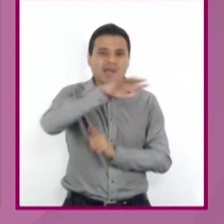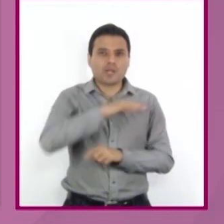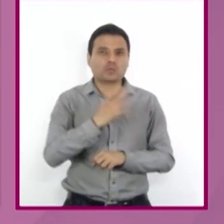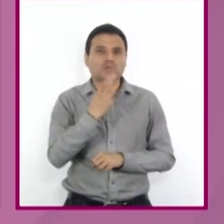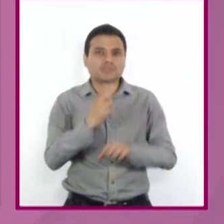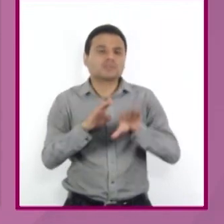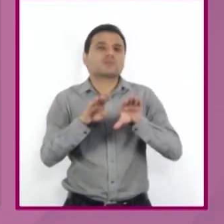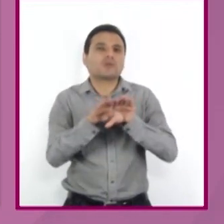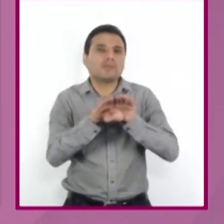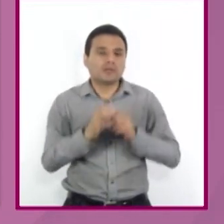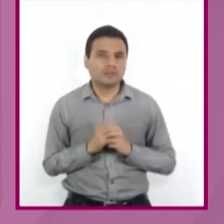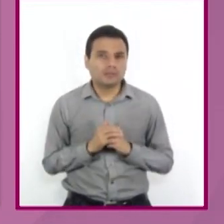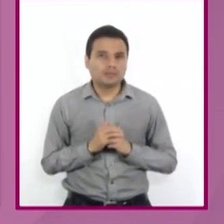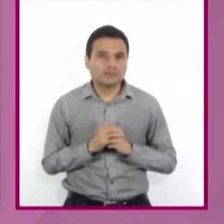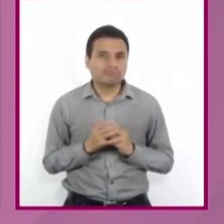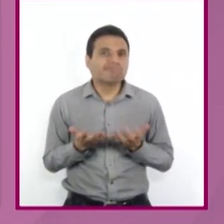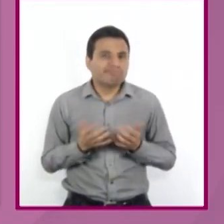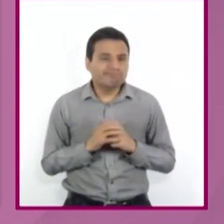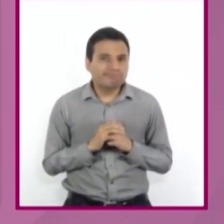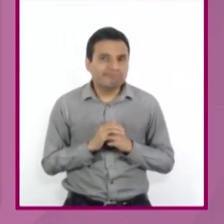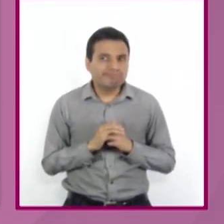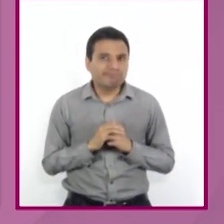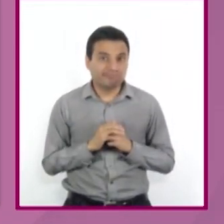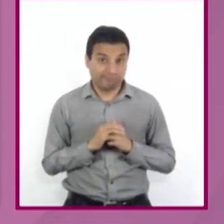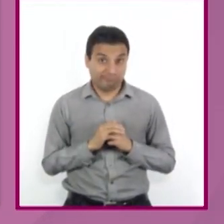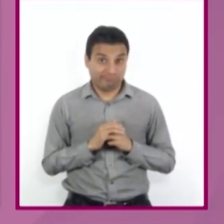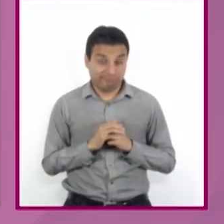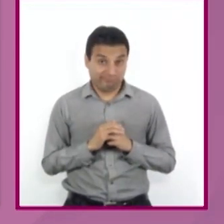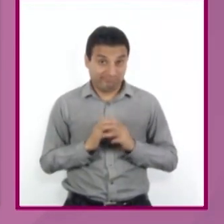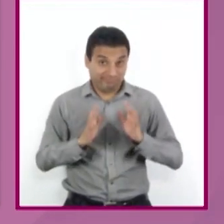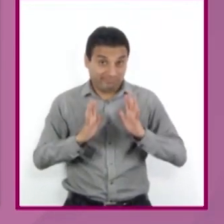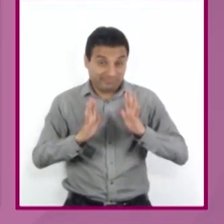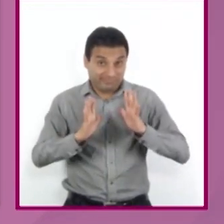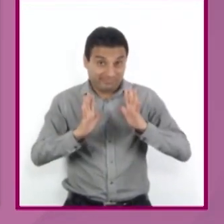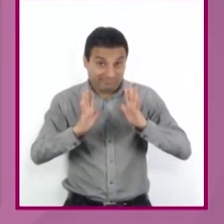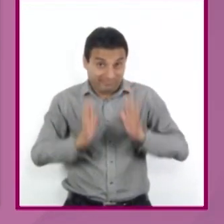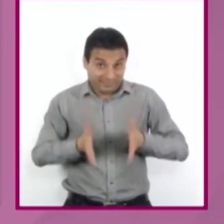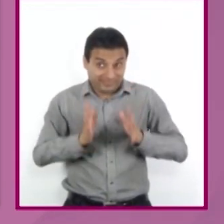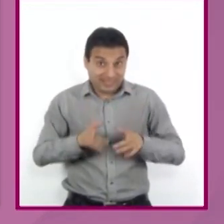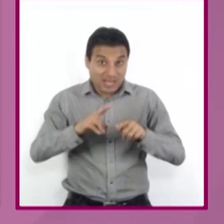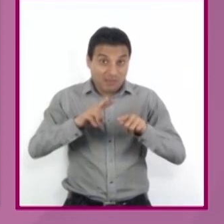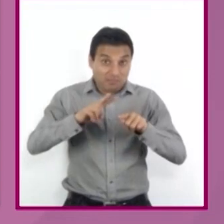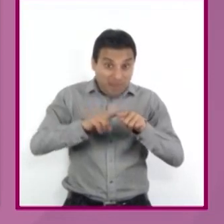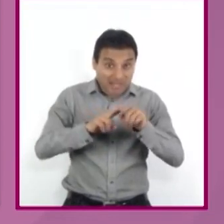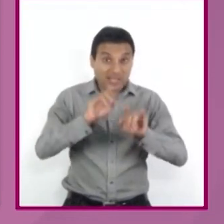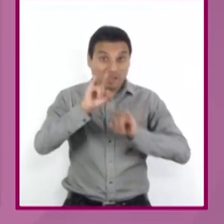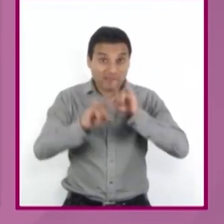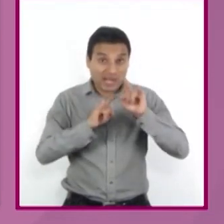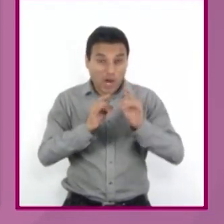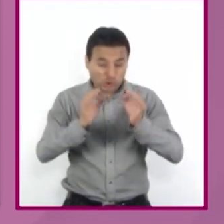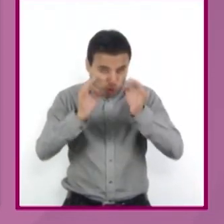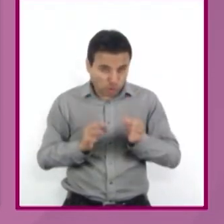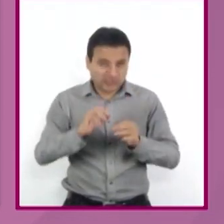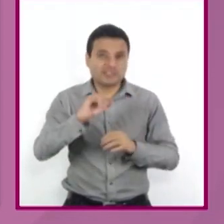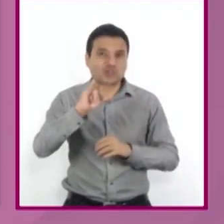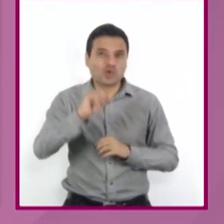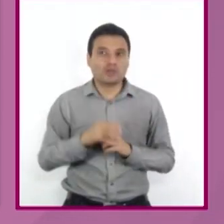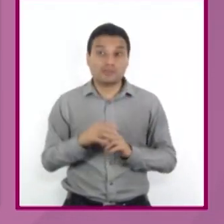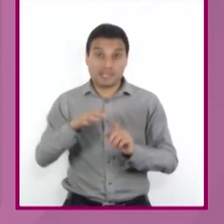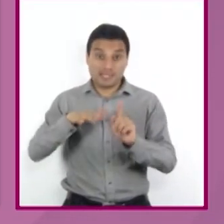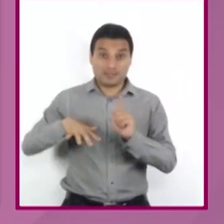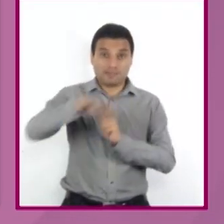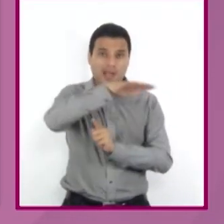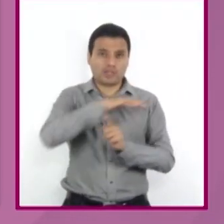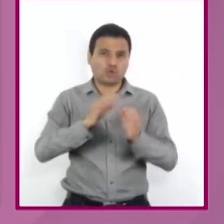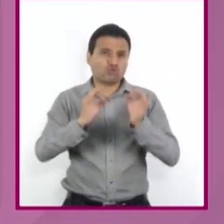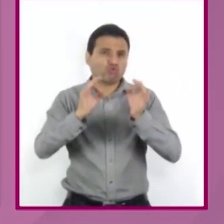escénico? ¿Se logró hacer una convención de un parque o una feria? El espacio escénico, que es